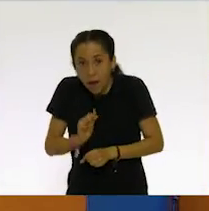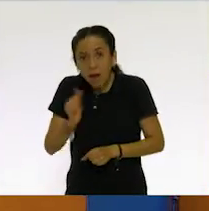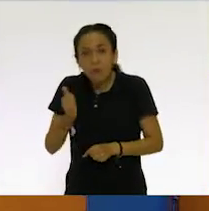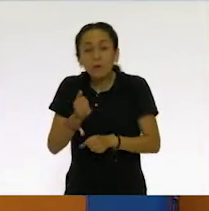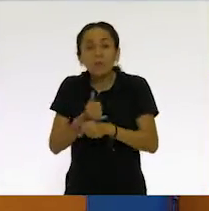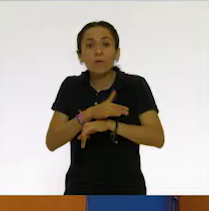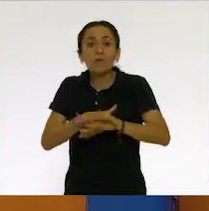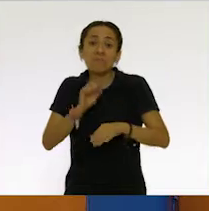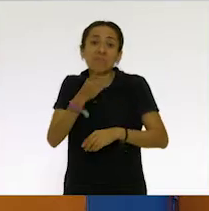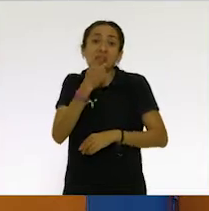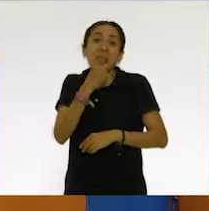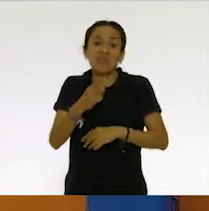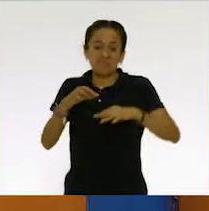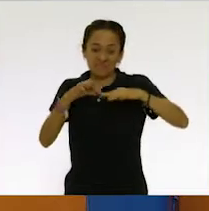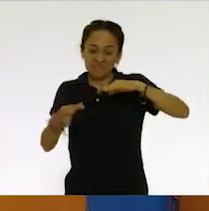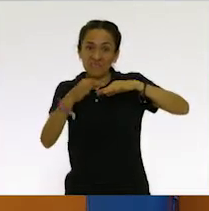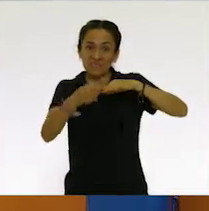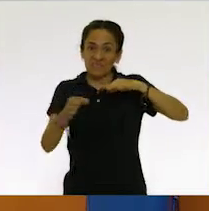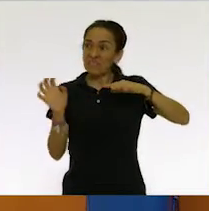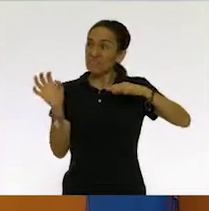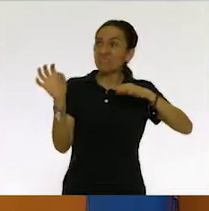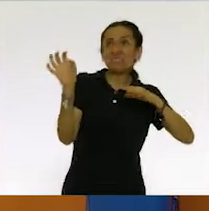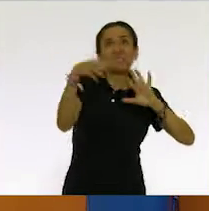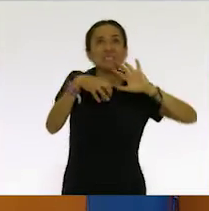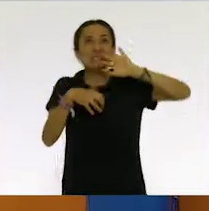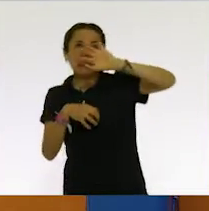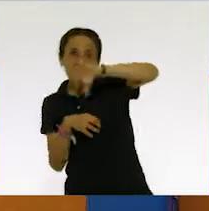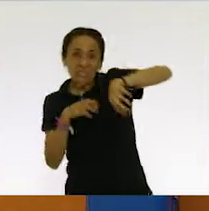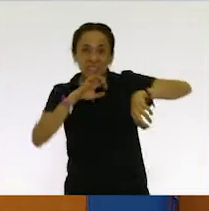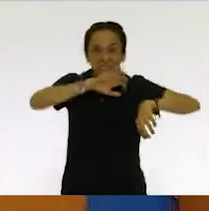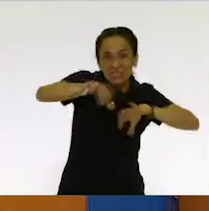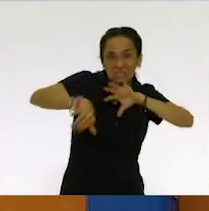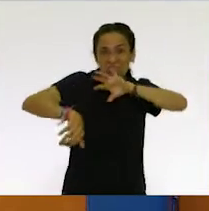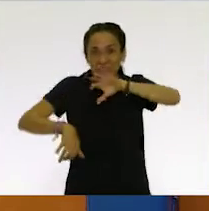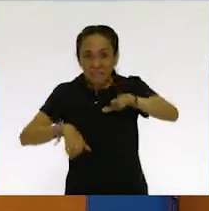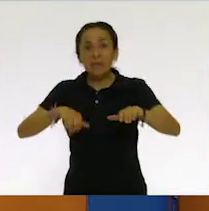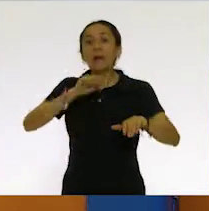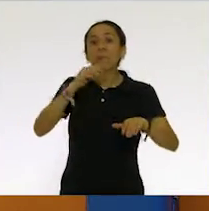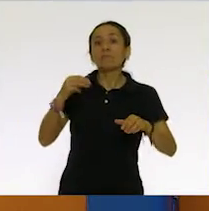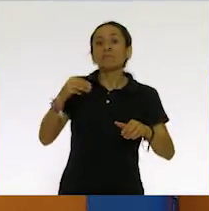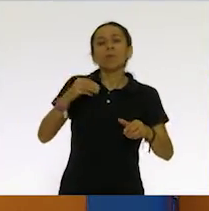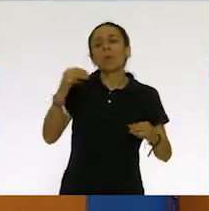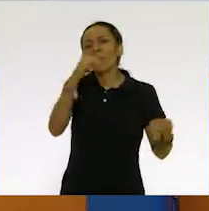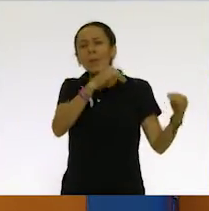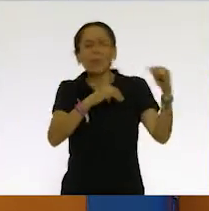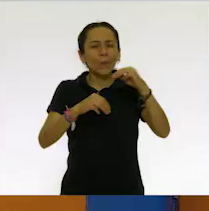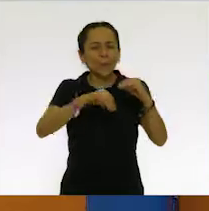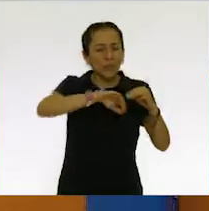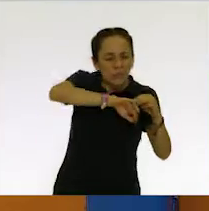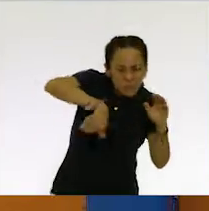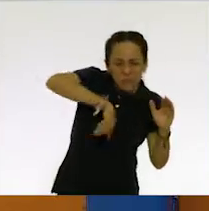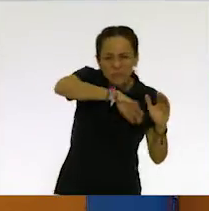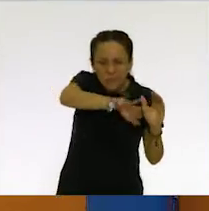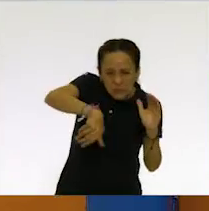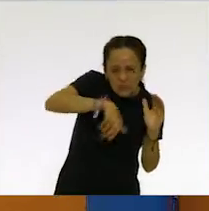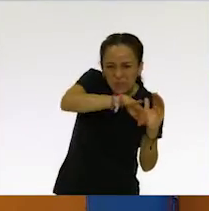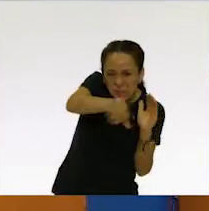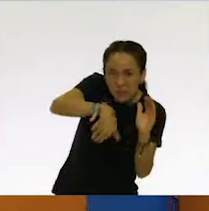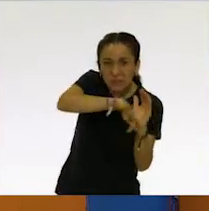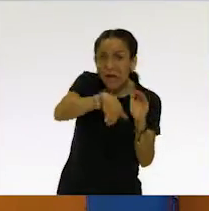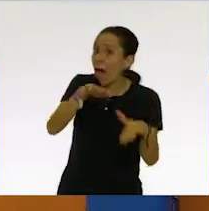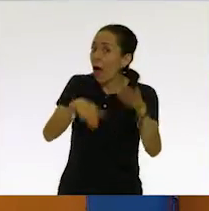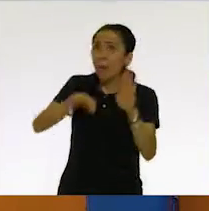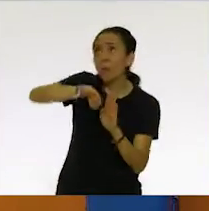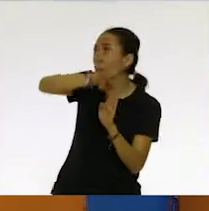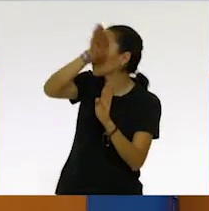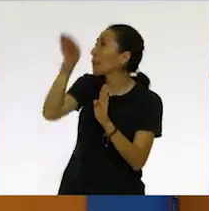sus grandes garras en las colinas para construir un espacio confortable para ellos cuando no encuentran